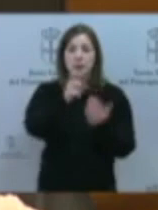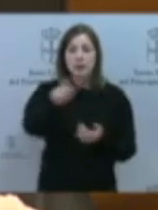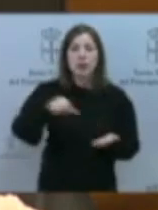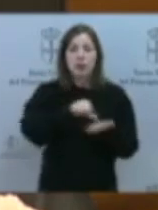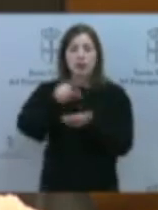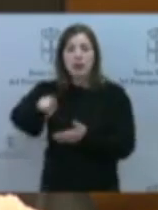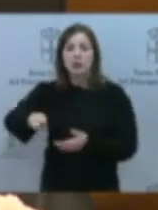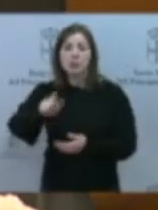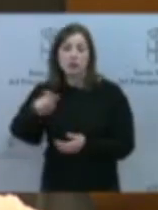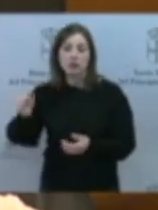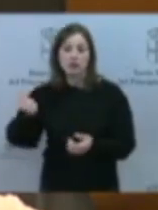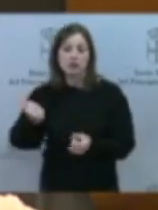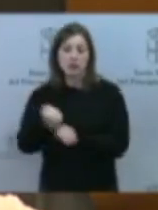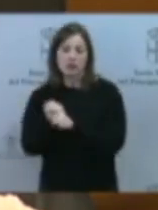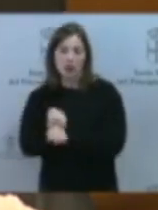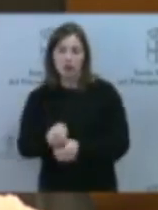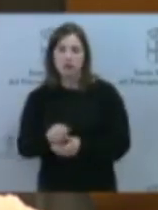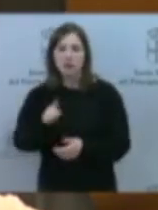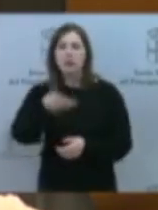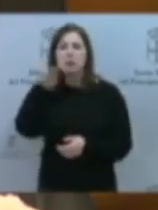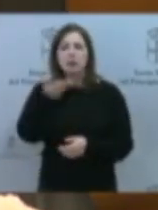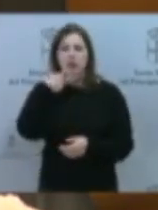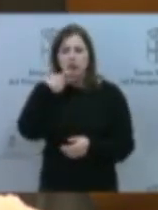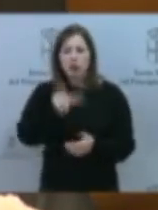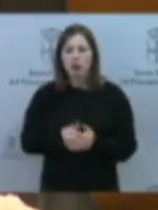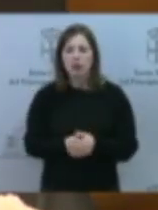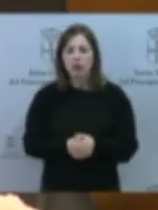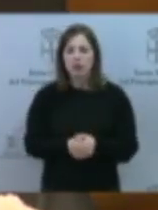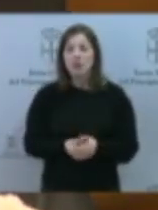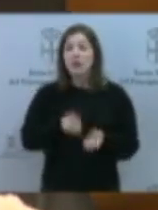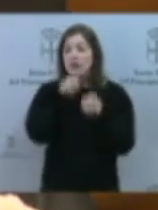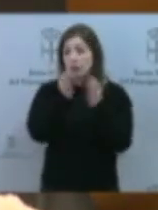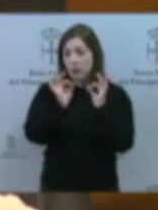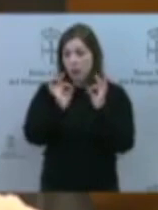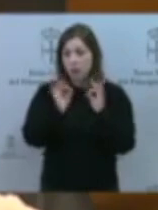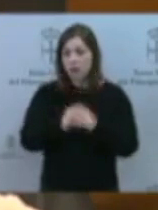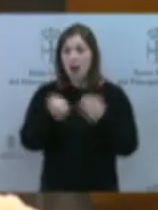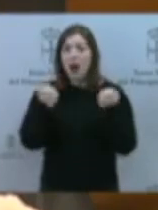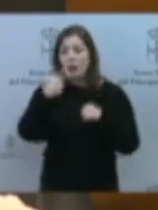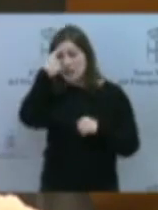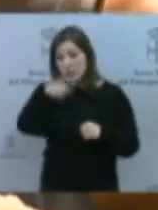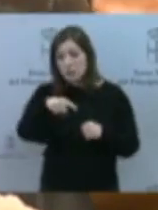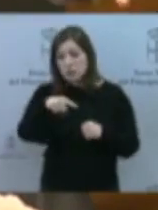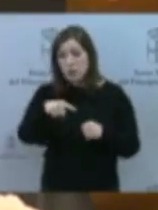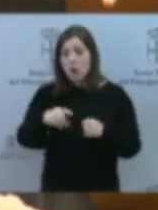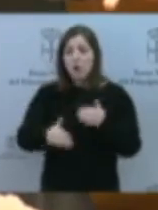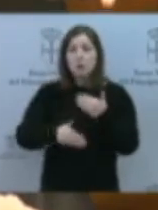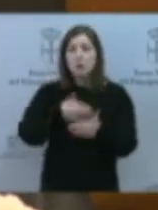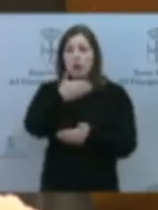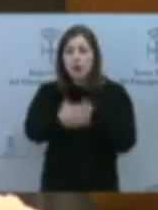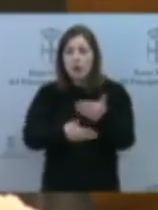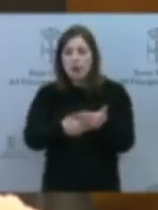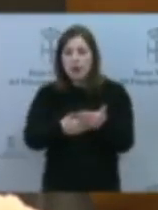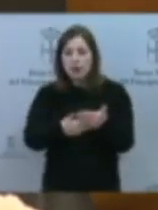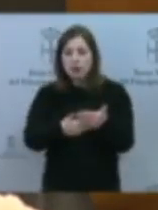conocer esa información, a unas sabiendas de que hay un proceso de concentración de cajas de ahorro y concentración bancaria que excede las competencias de la comunidad autónoma, ¿no? Pero